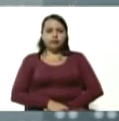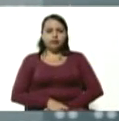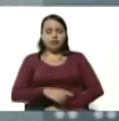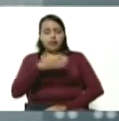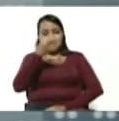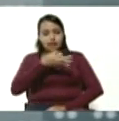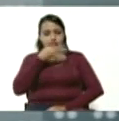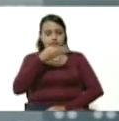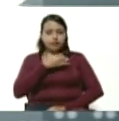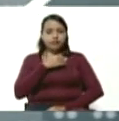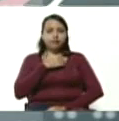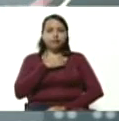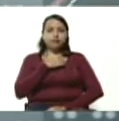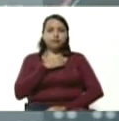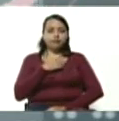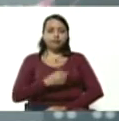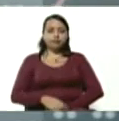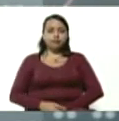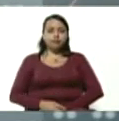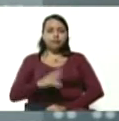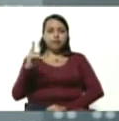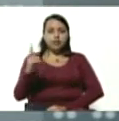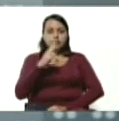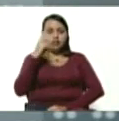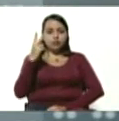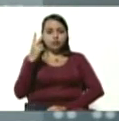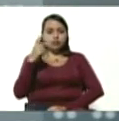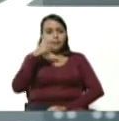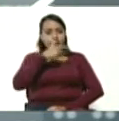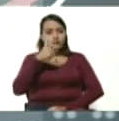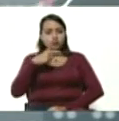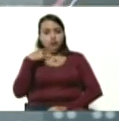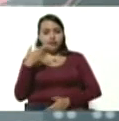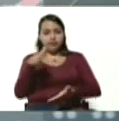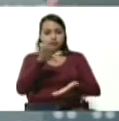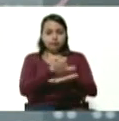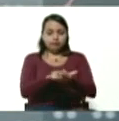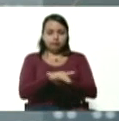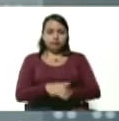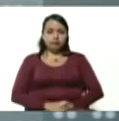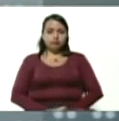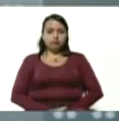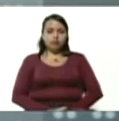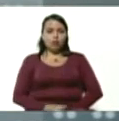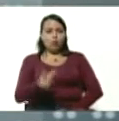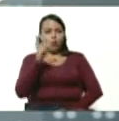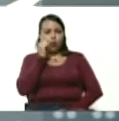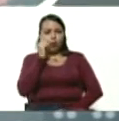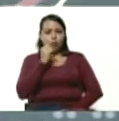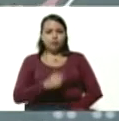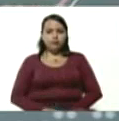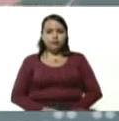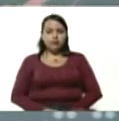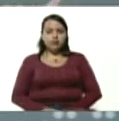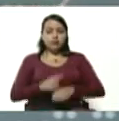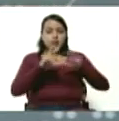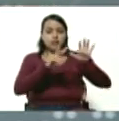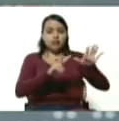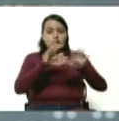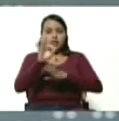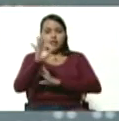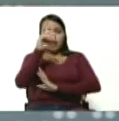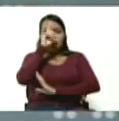tarde. El segundo compatriota fallecido se trata de un hombre de 53 años de edad